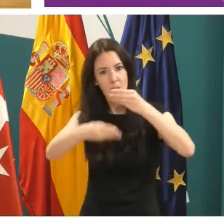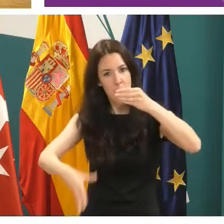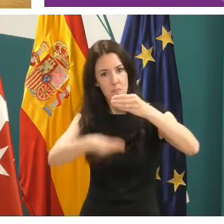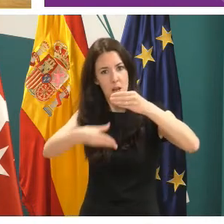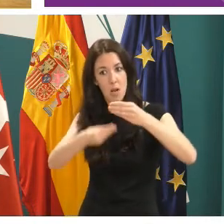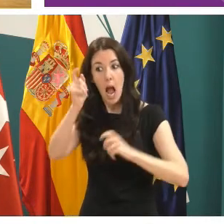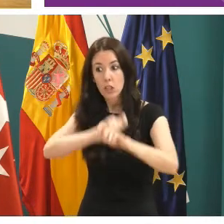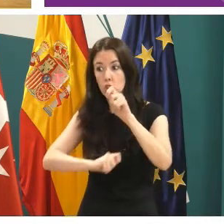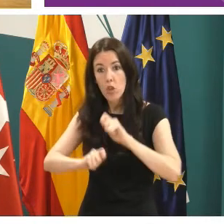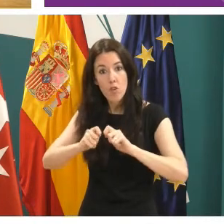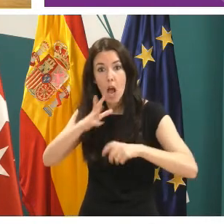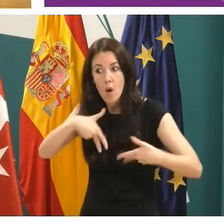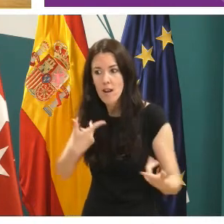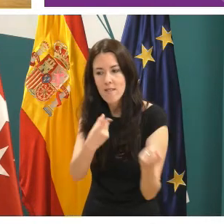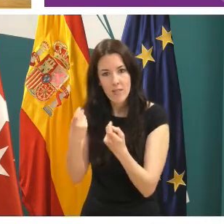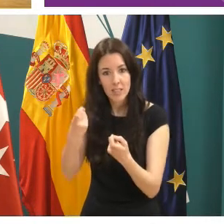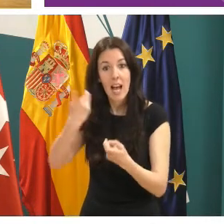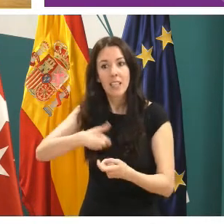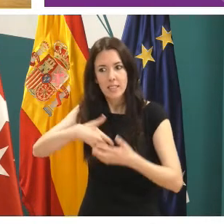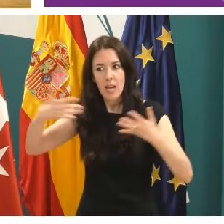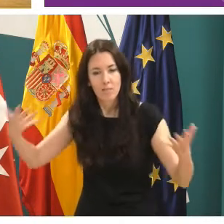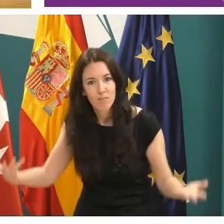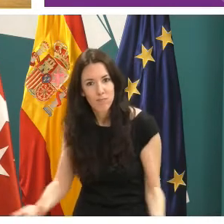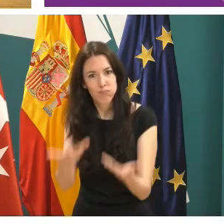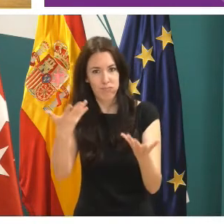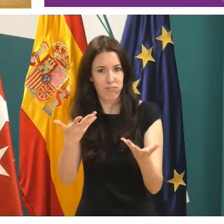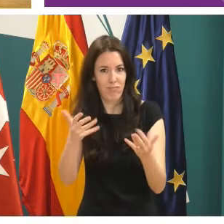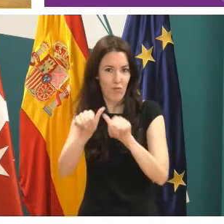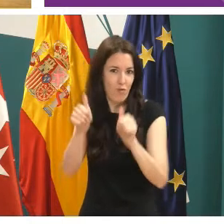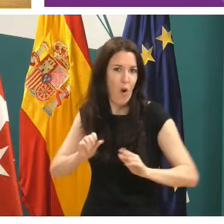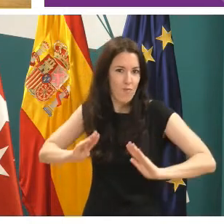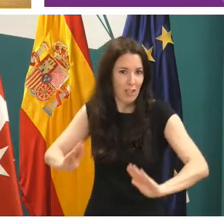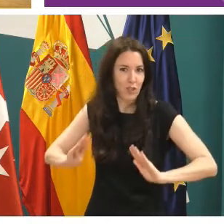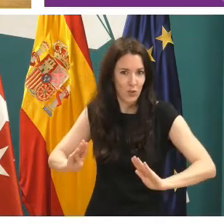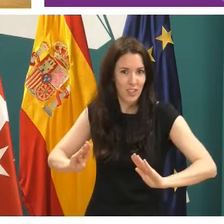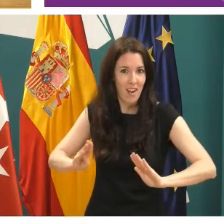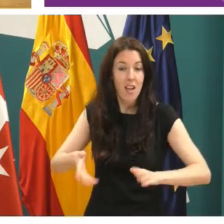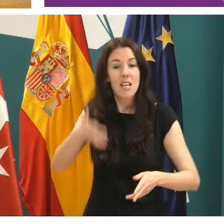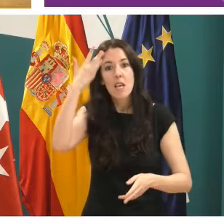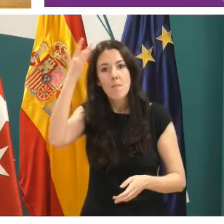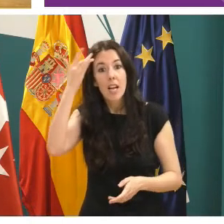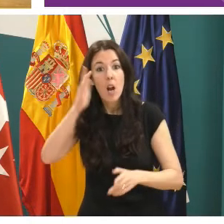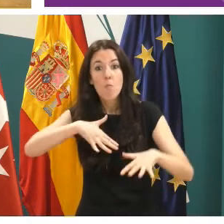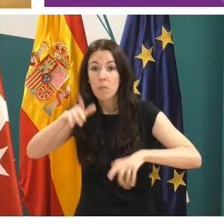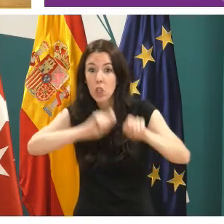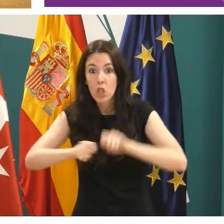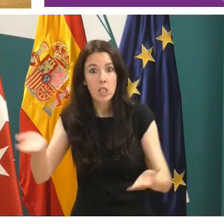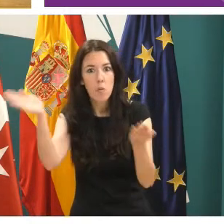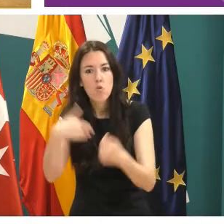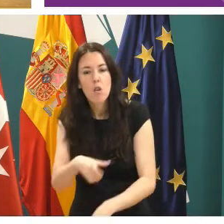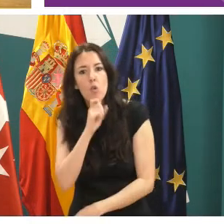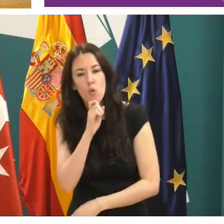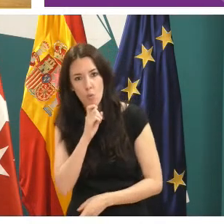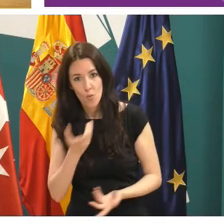asociaciones necesitan y que ya ellos están impulsando de una forma u otra. Imaginaros si el movimiento asociativo no existiera, ¿no? No